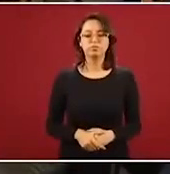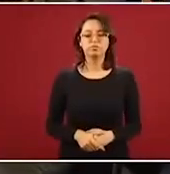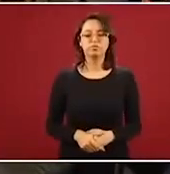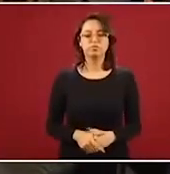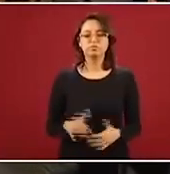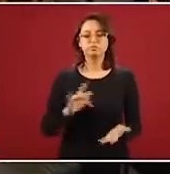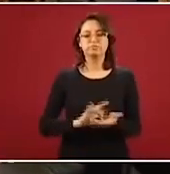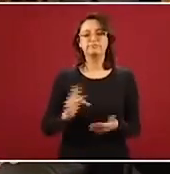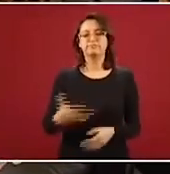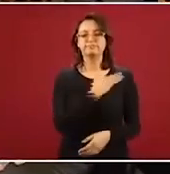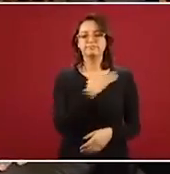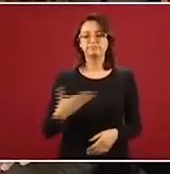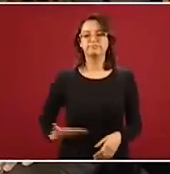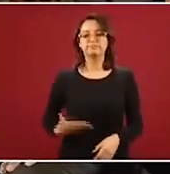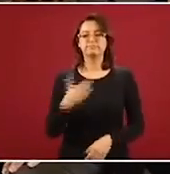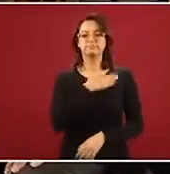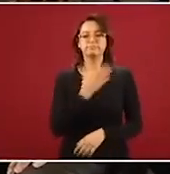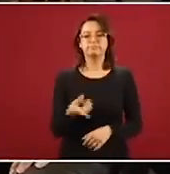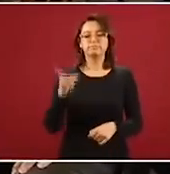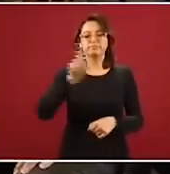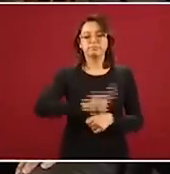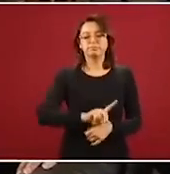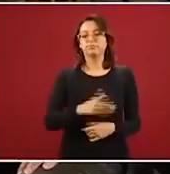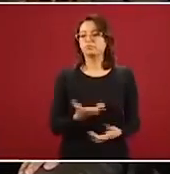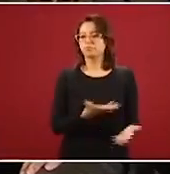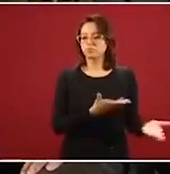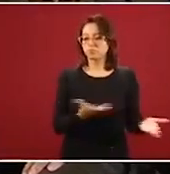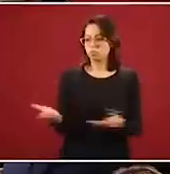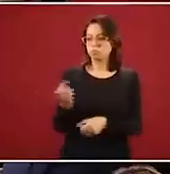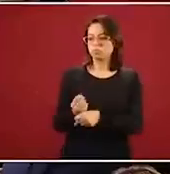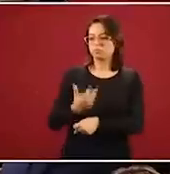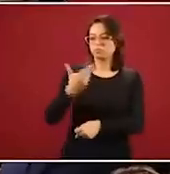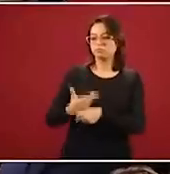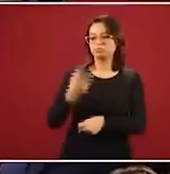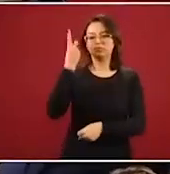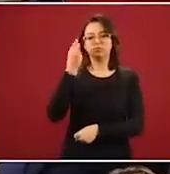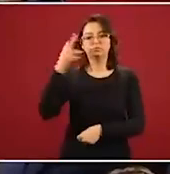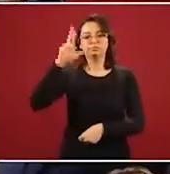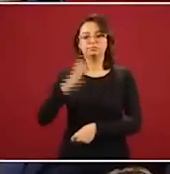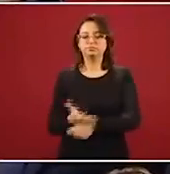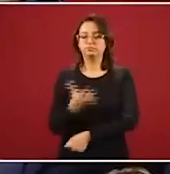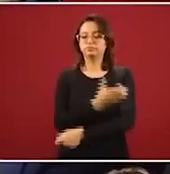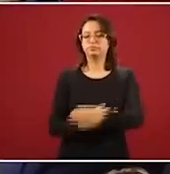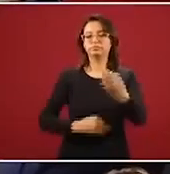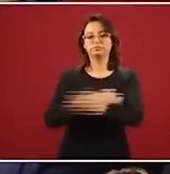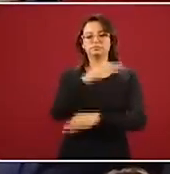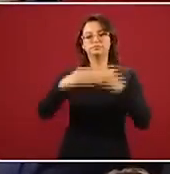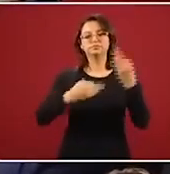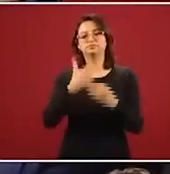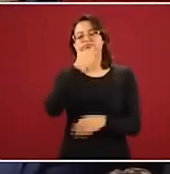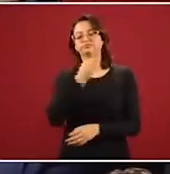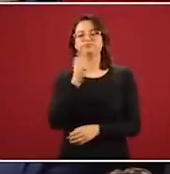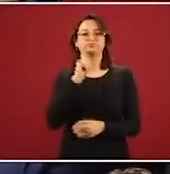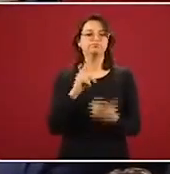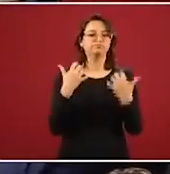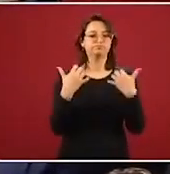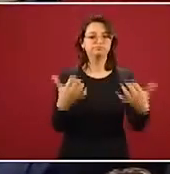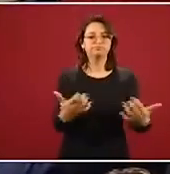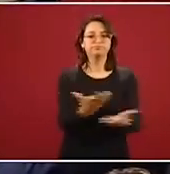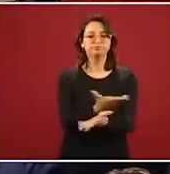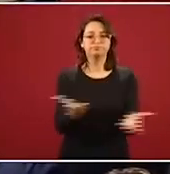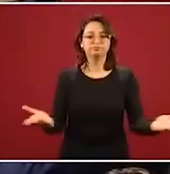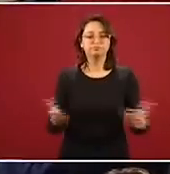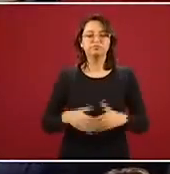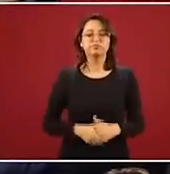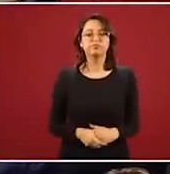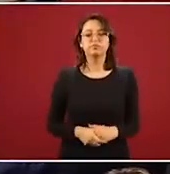Gracias, presidente. Muy buenos días, secretarios. Buenos días, directores, compañeros. Muy buenos días tengan todas y todos ustedes.